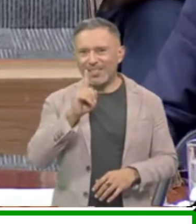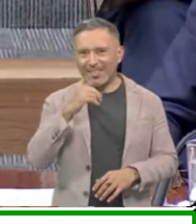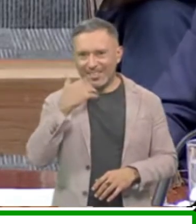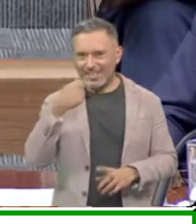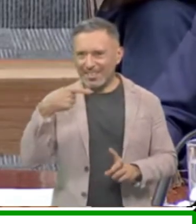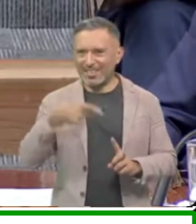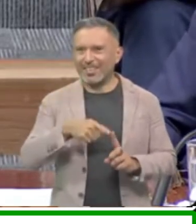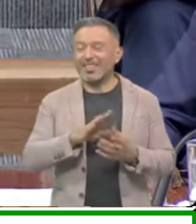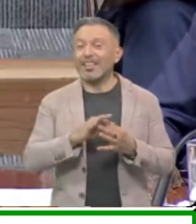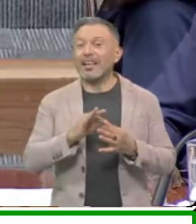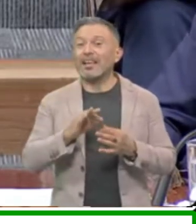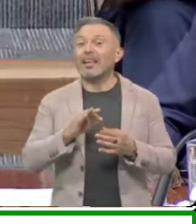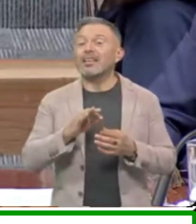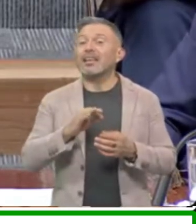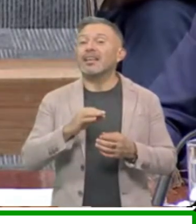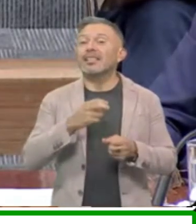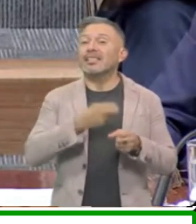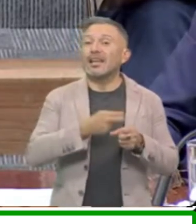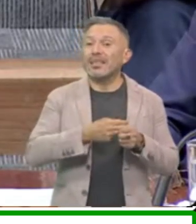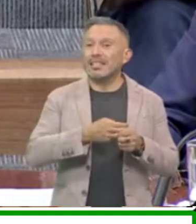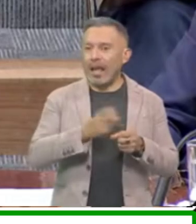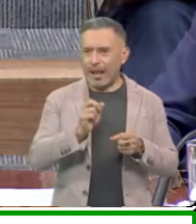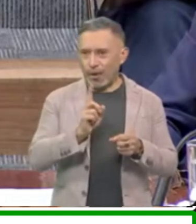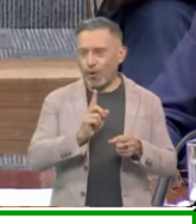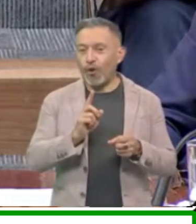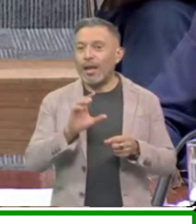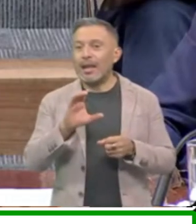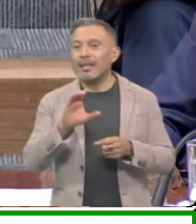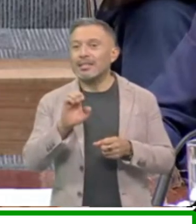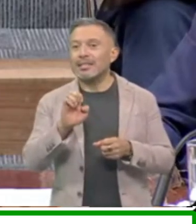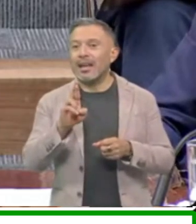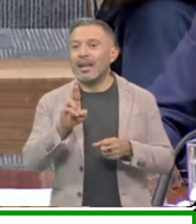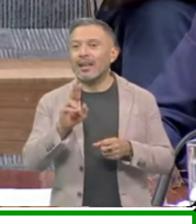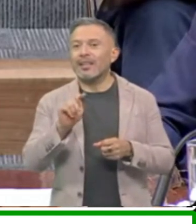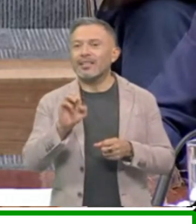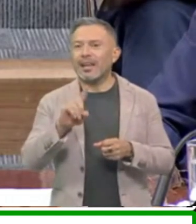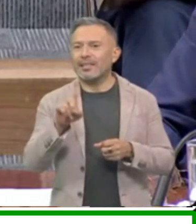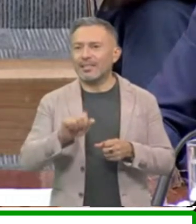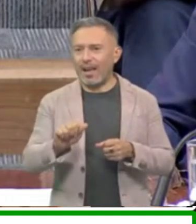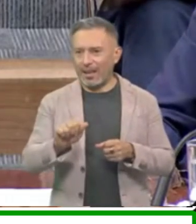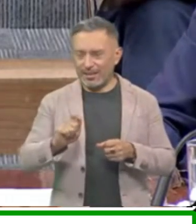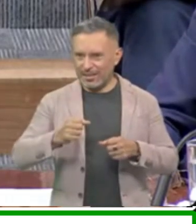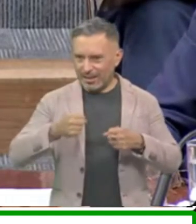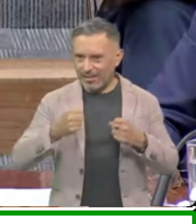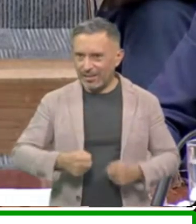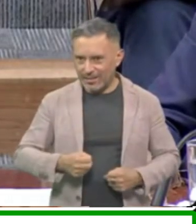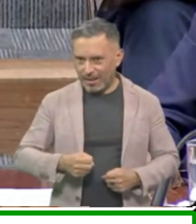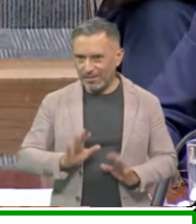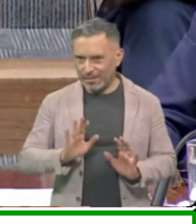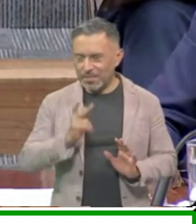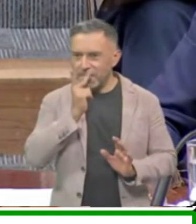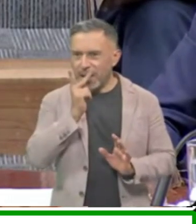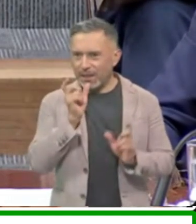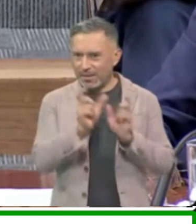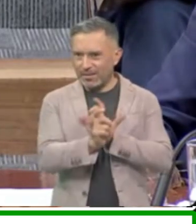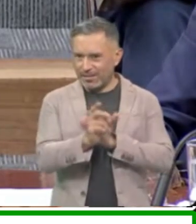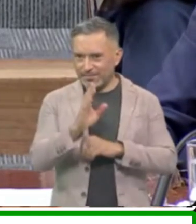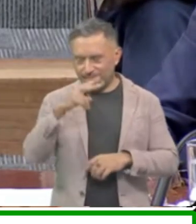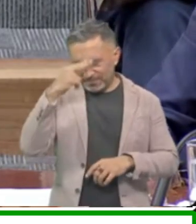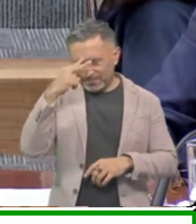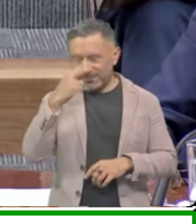necesiten. En todo caso, sí me parece muy importante reconocerles. Creo que es un trabajo muy, muy importante, muy